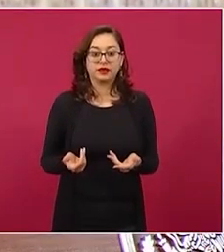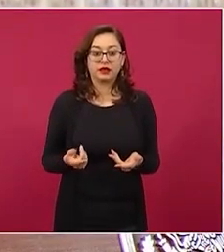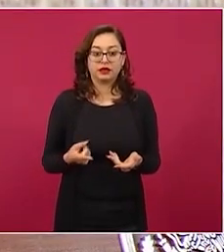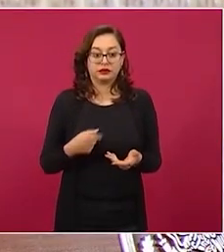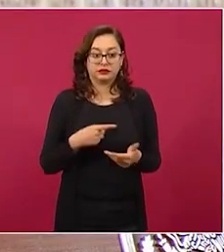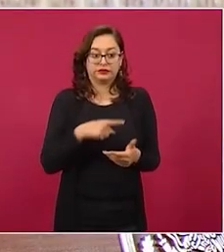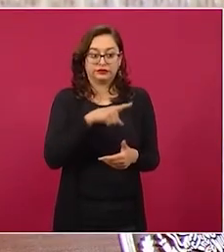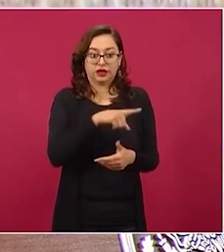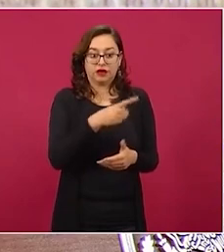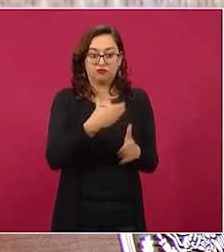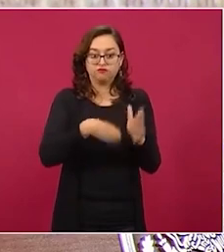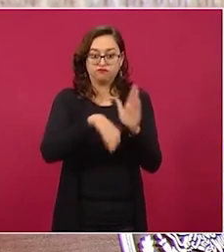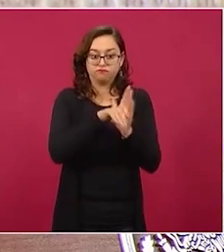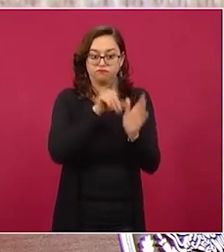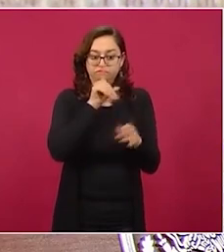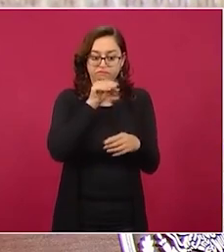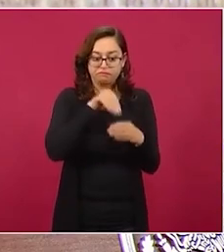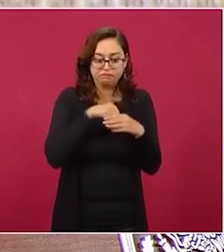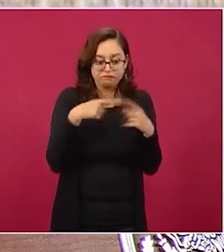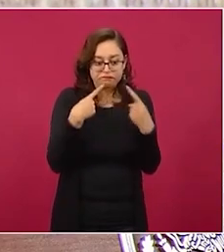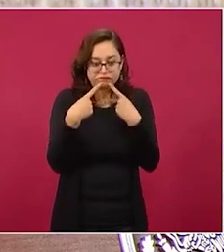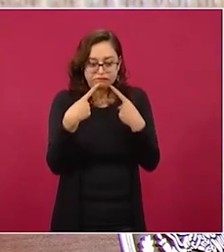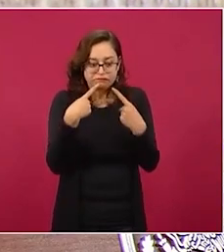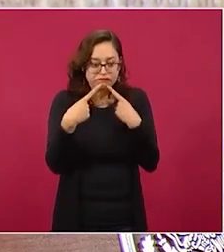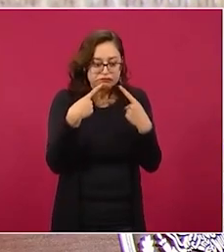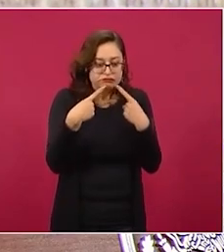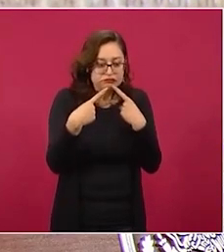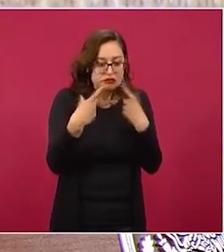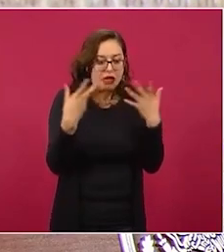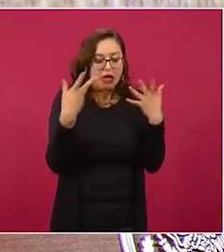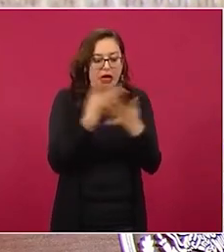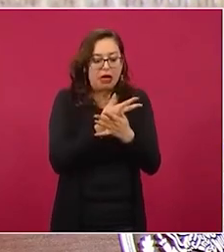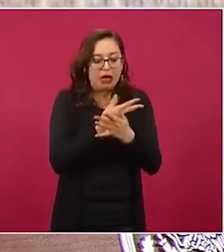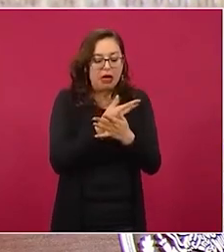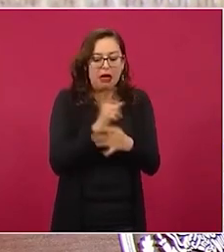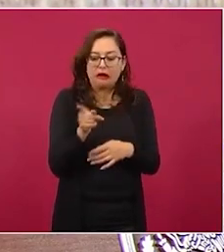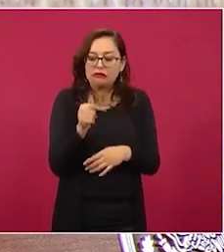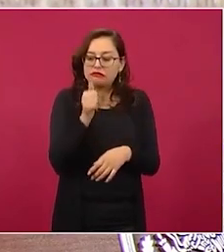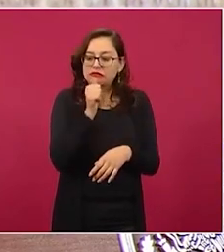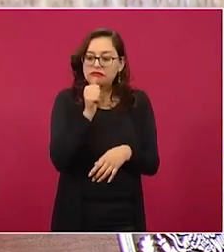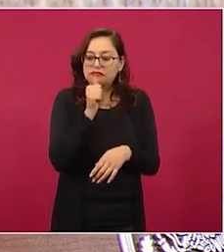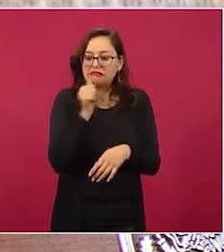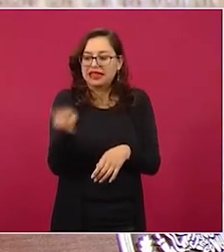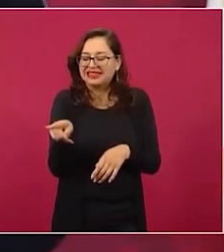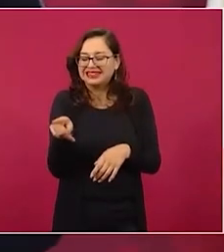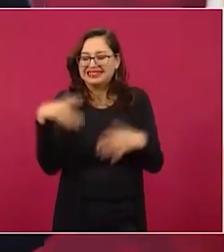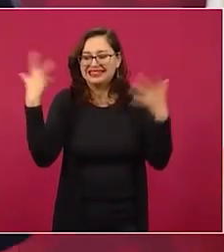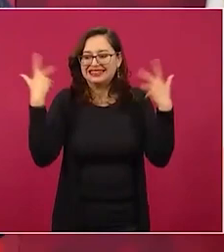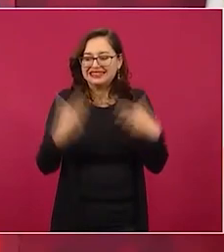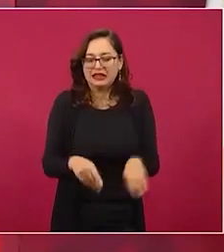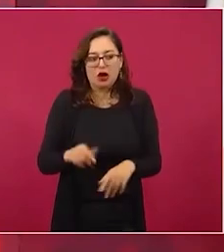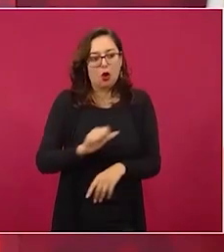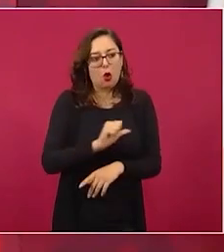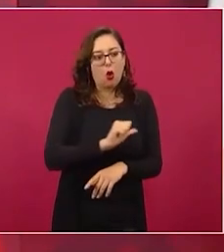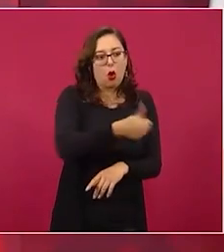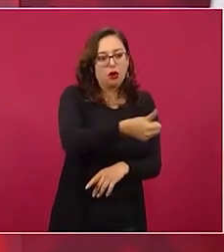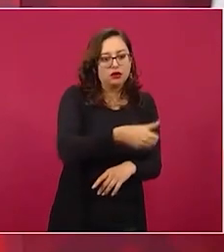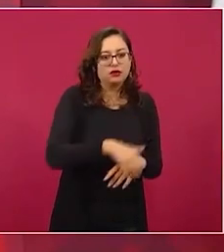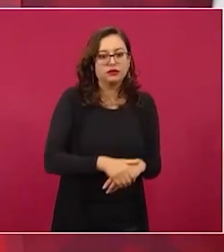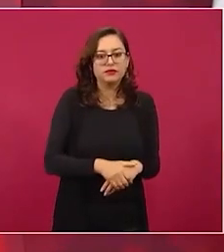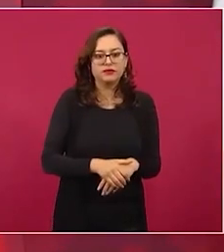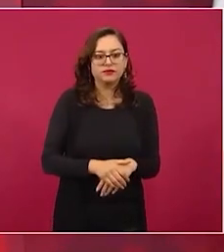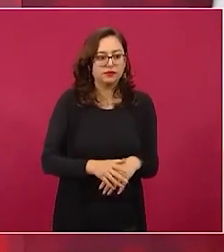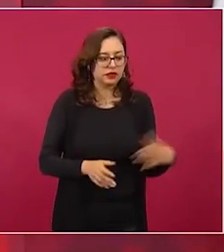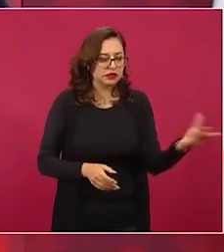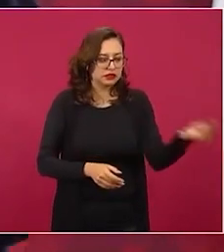negociaciones o repartos, ¿no?, de cuota, no le tocaba a un sector sino al otro. Les dije de